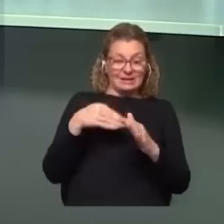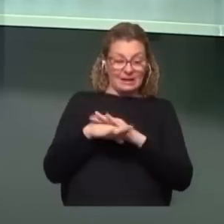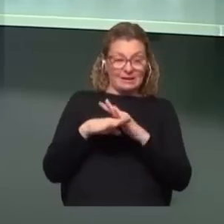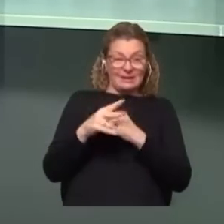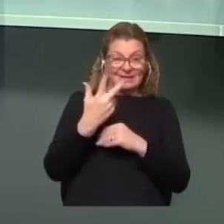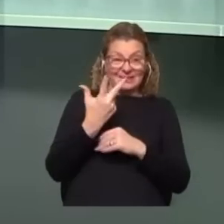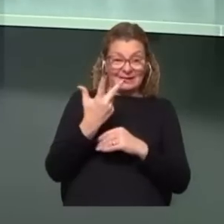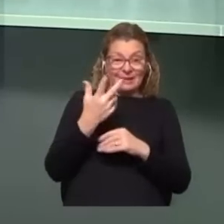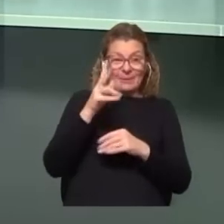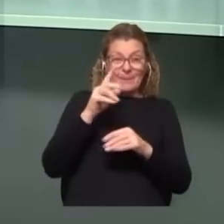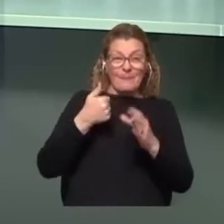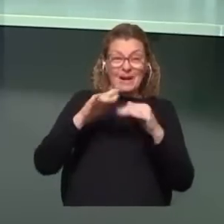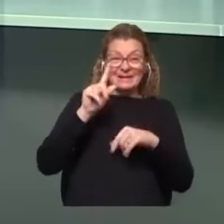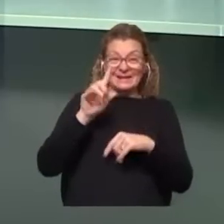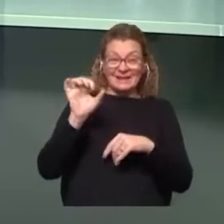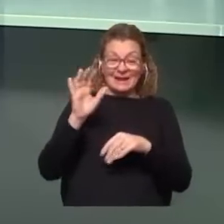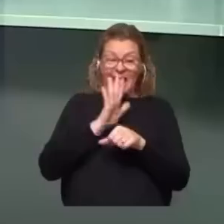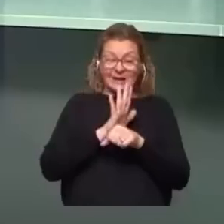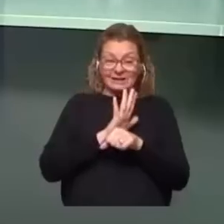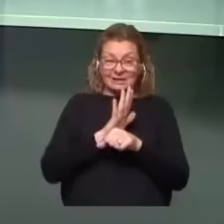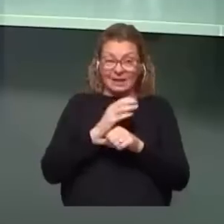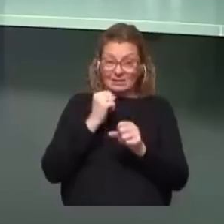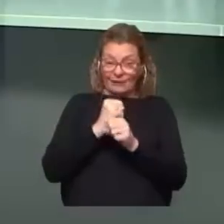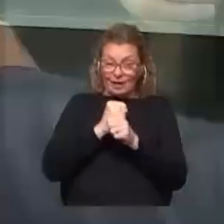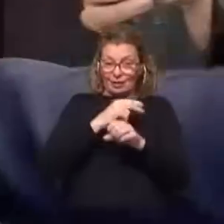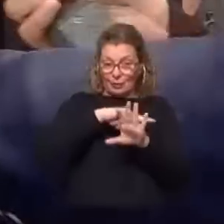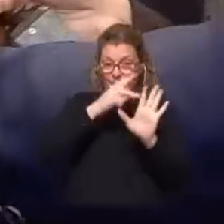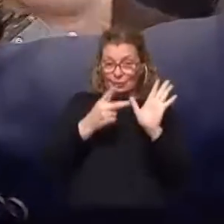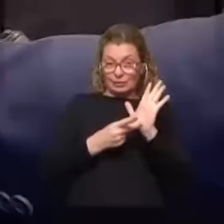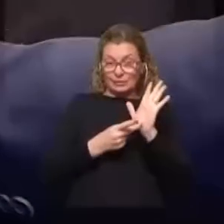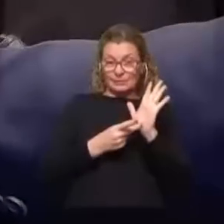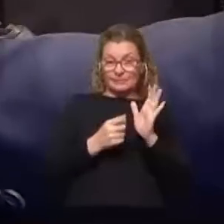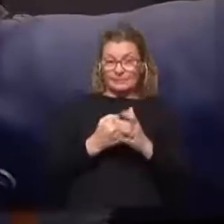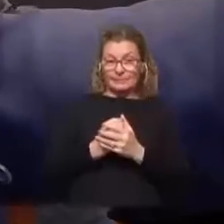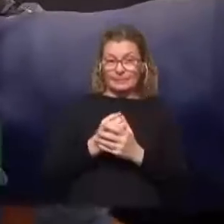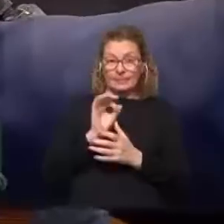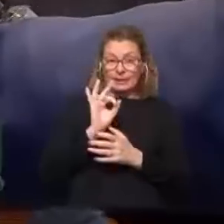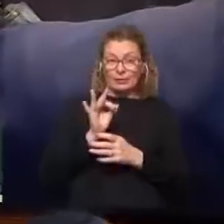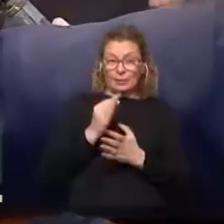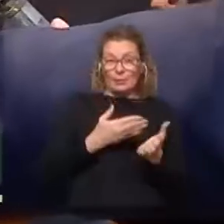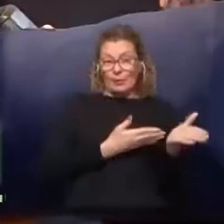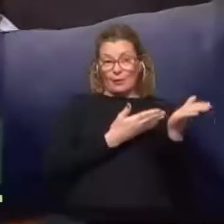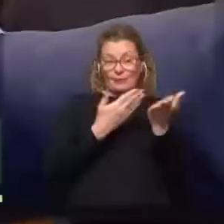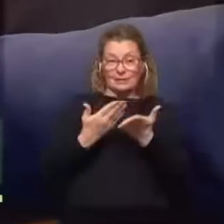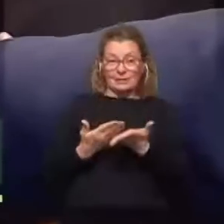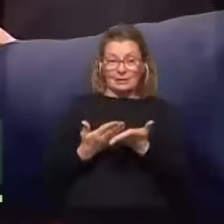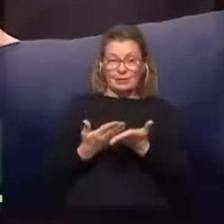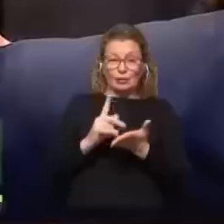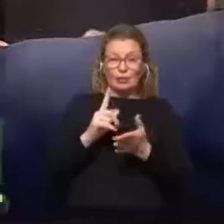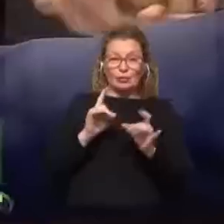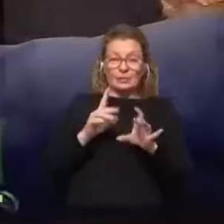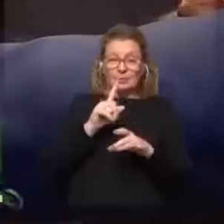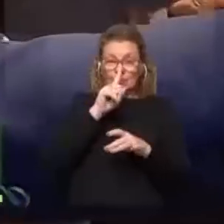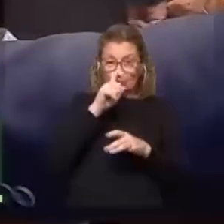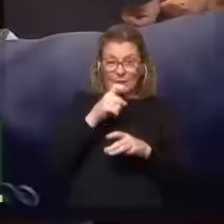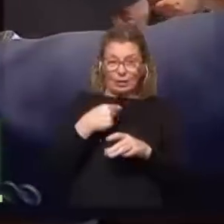y más de 100 artistas están trabajando en este proyecto en octubre los estamos invitando no solo los